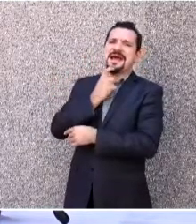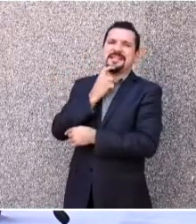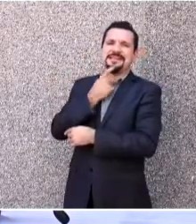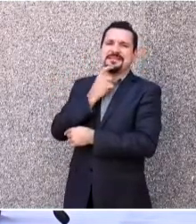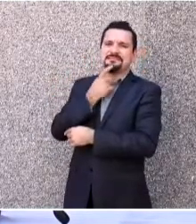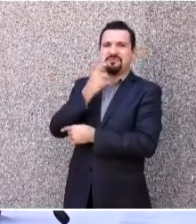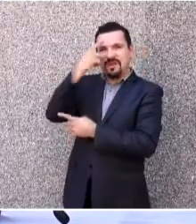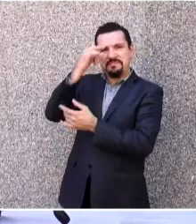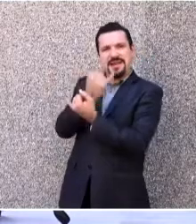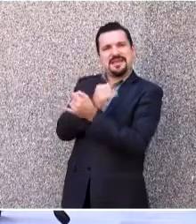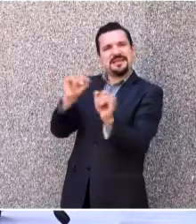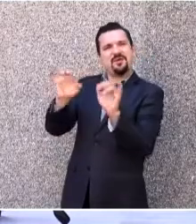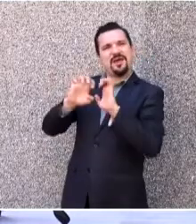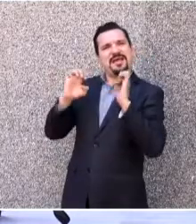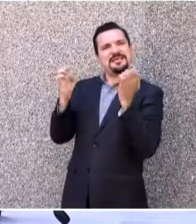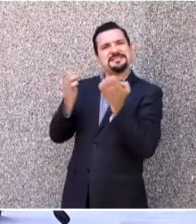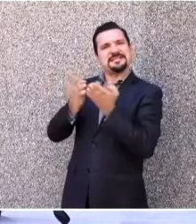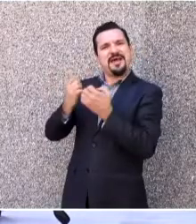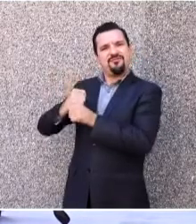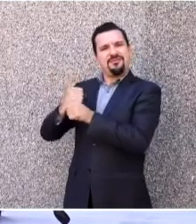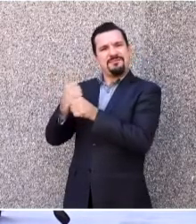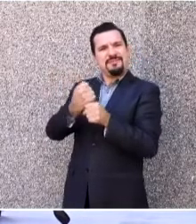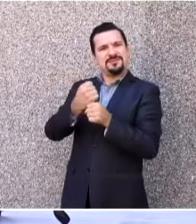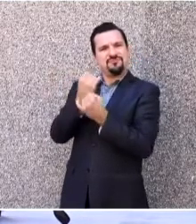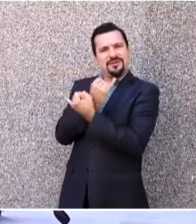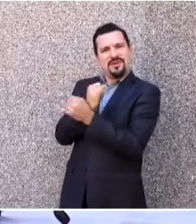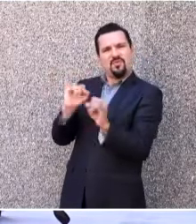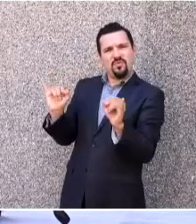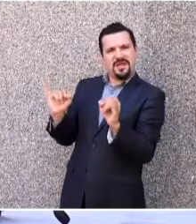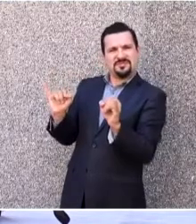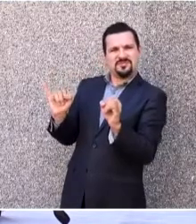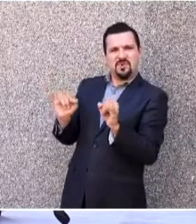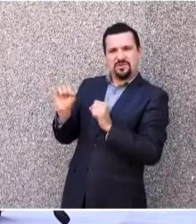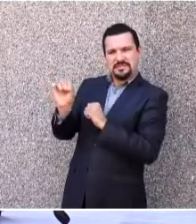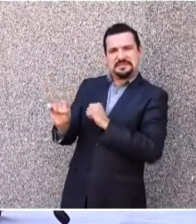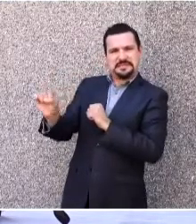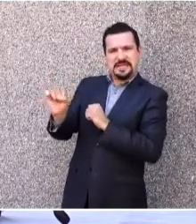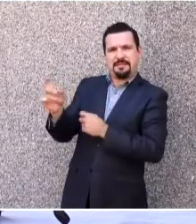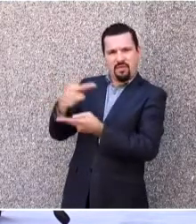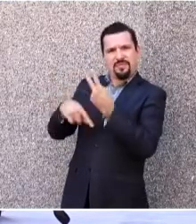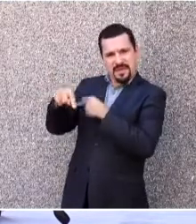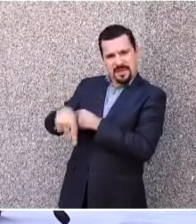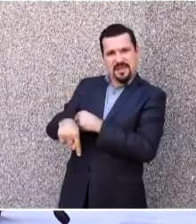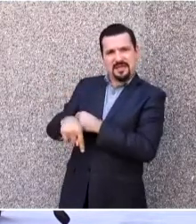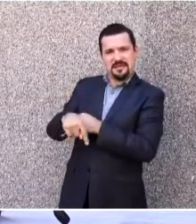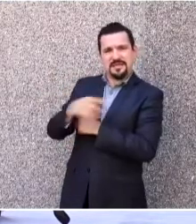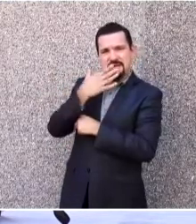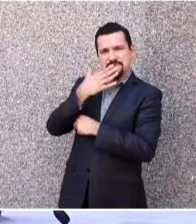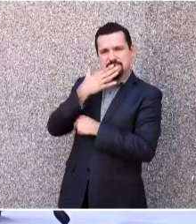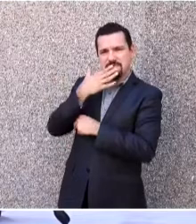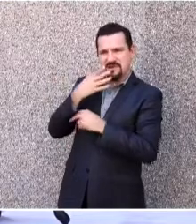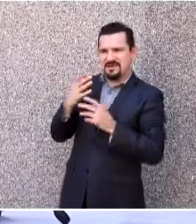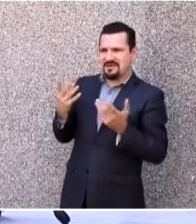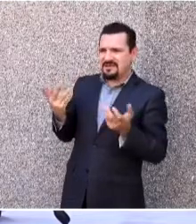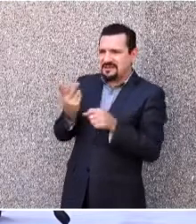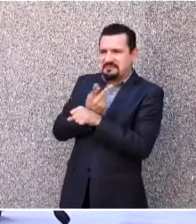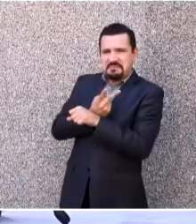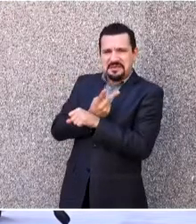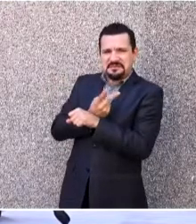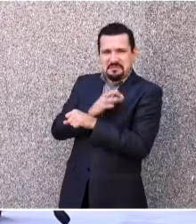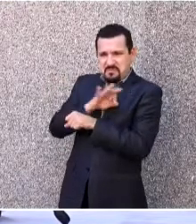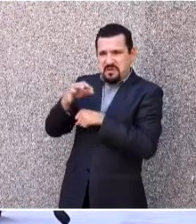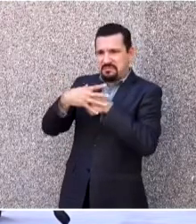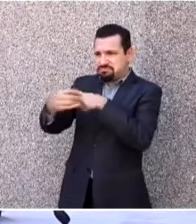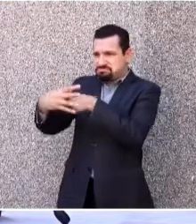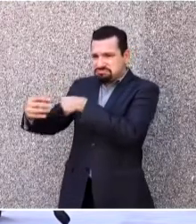meeting? Si bien es el gobierno federal, es un tema político, al final de cuentas los problemas en una posibilidad de contagio